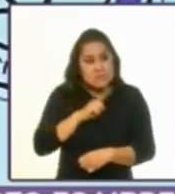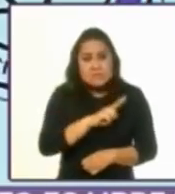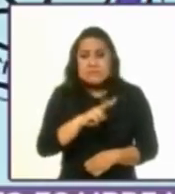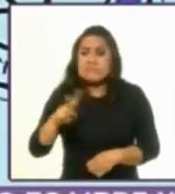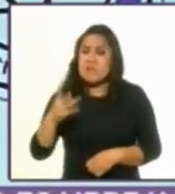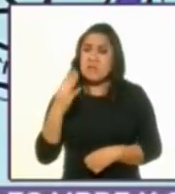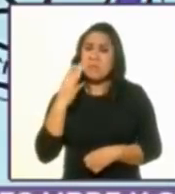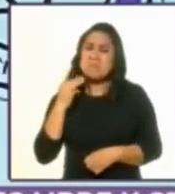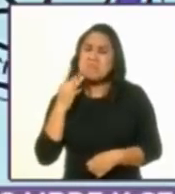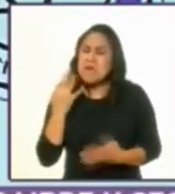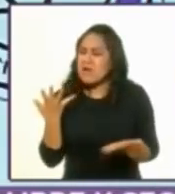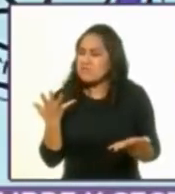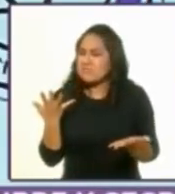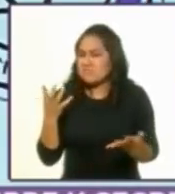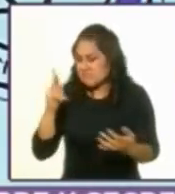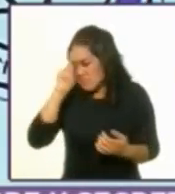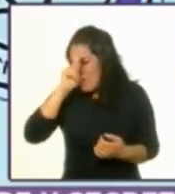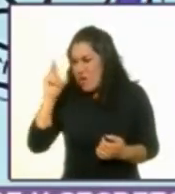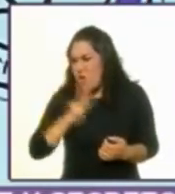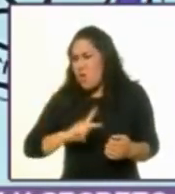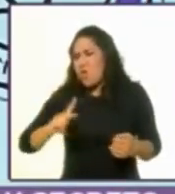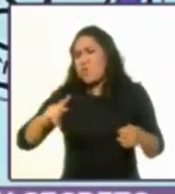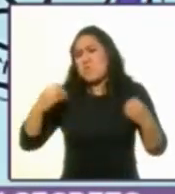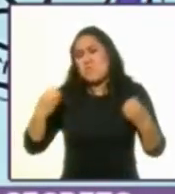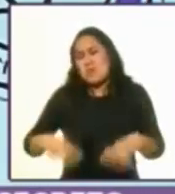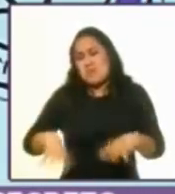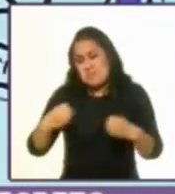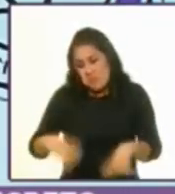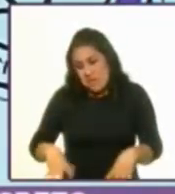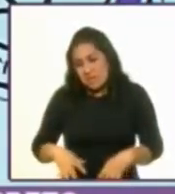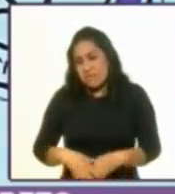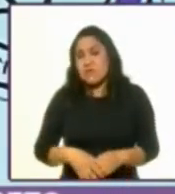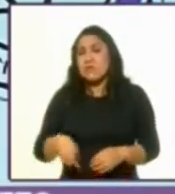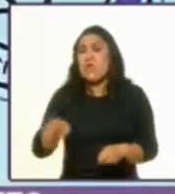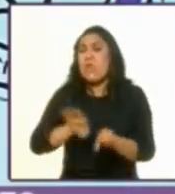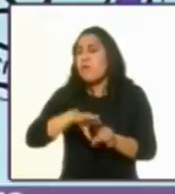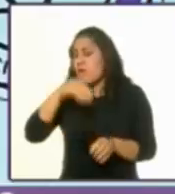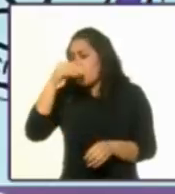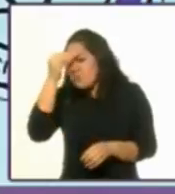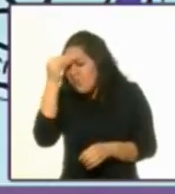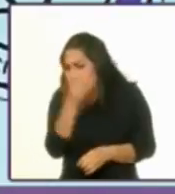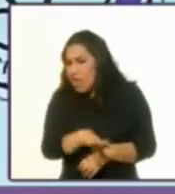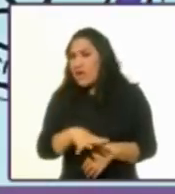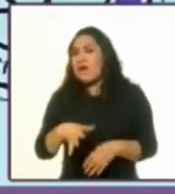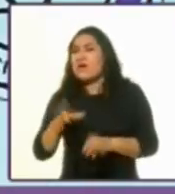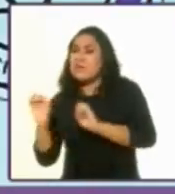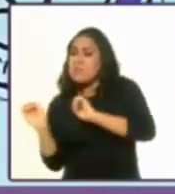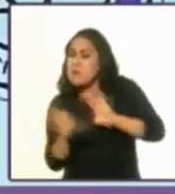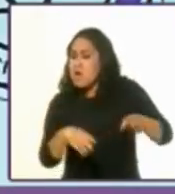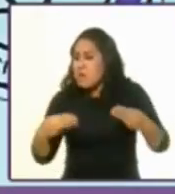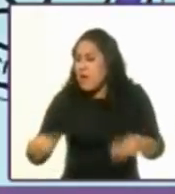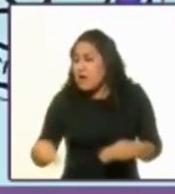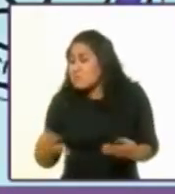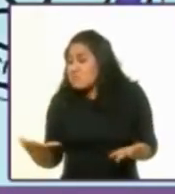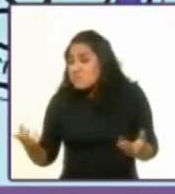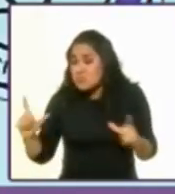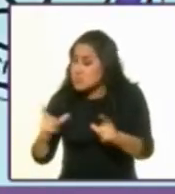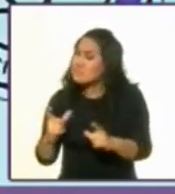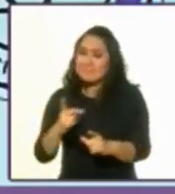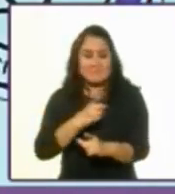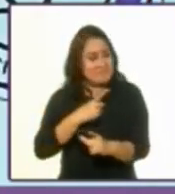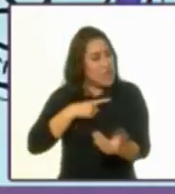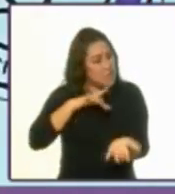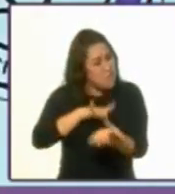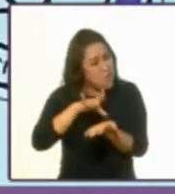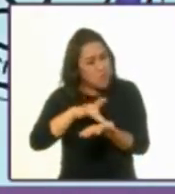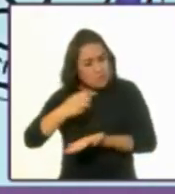las que se encuentran o en los mercados públicos nos hemos desechado se hemos abandonado y necesitamos invertir en esos